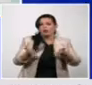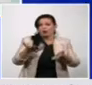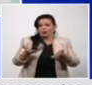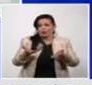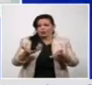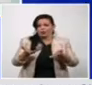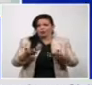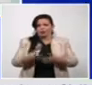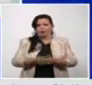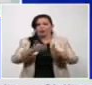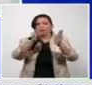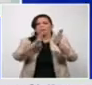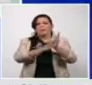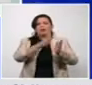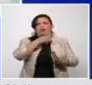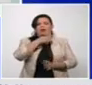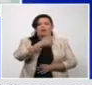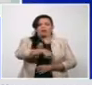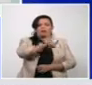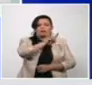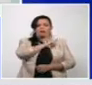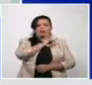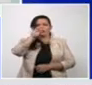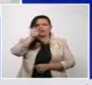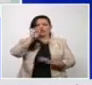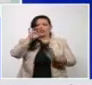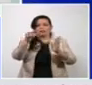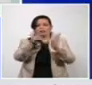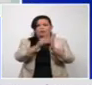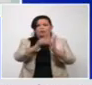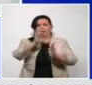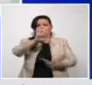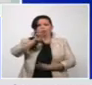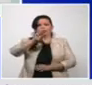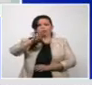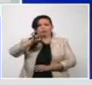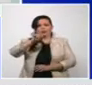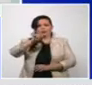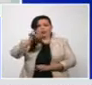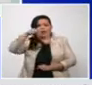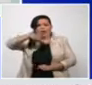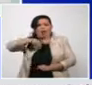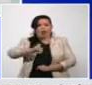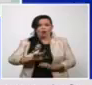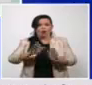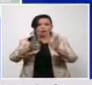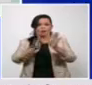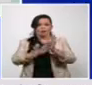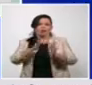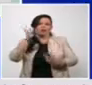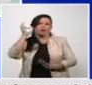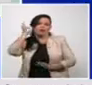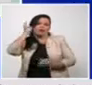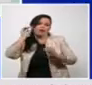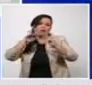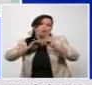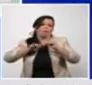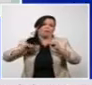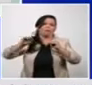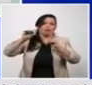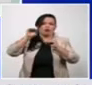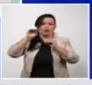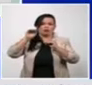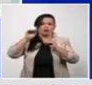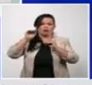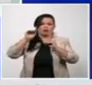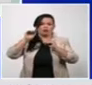de 15.536, pues ustedes ven que la vamos a sobrepasar. Y como también hemos comentado, con